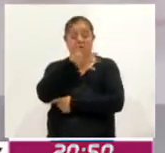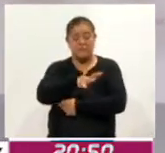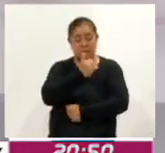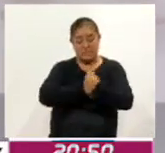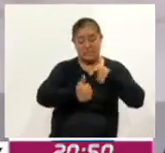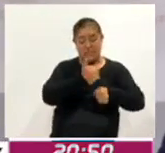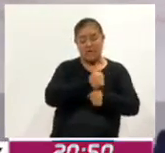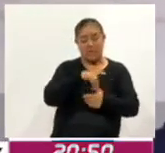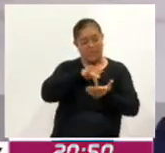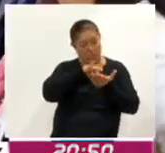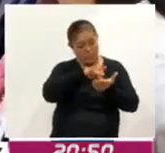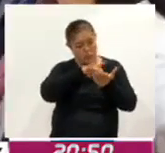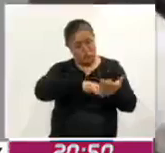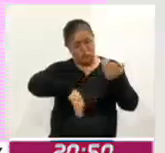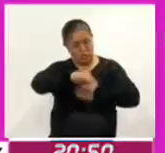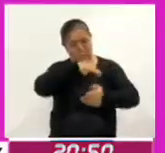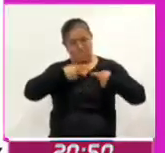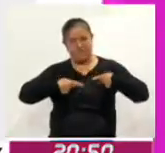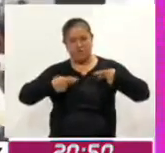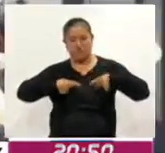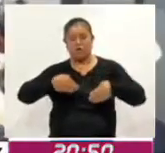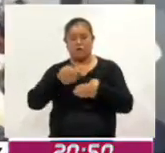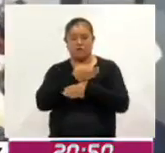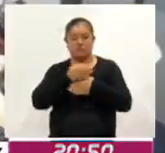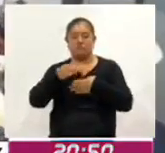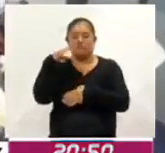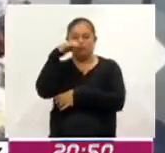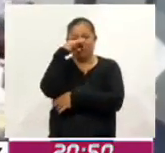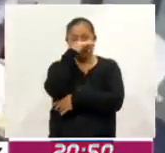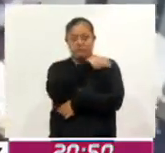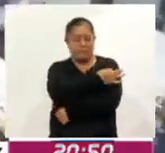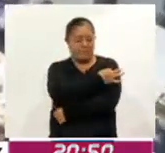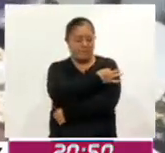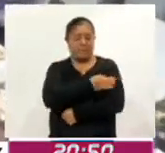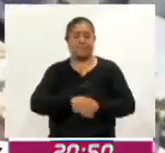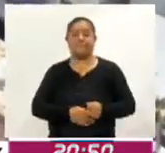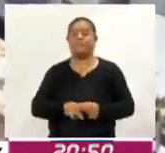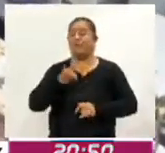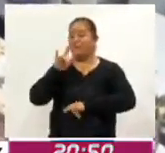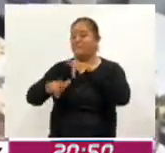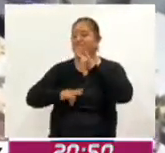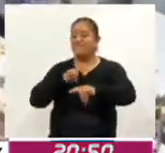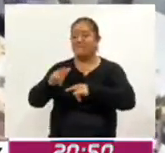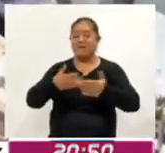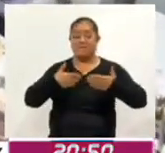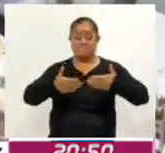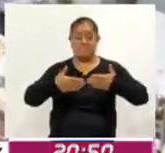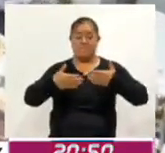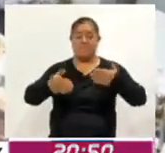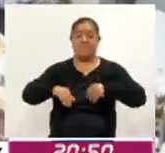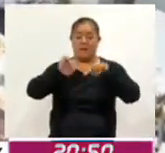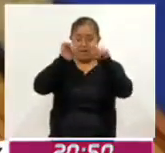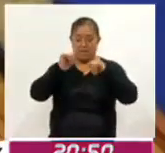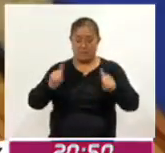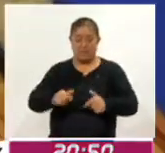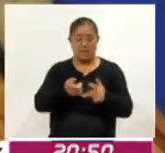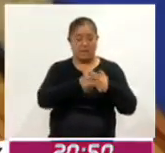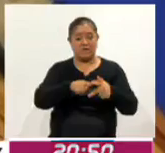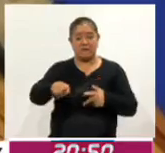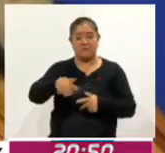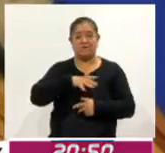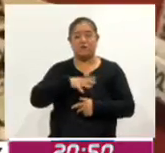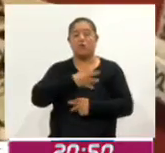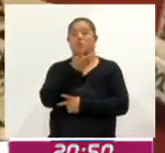fabricantes africanos de vacunas. La Feria Nacional de Artesanías de Panamá arrancó este miércoles con la asistencia de